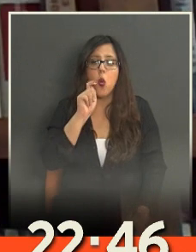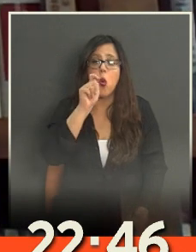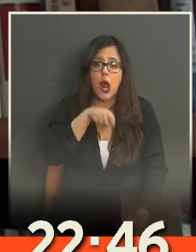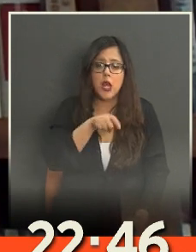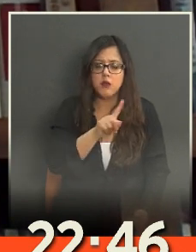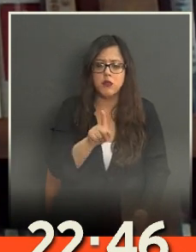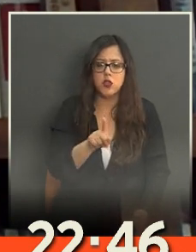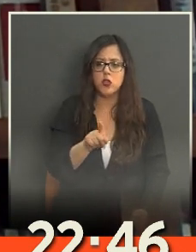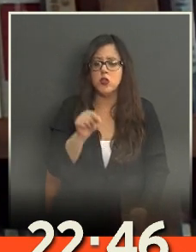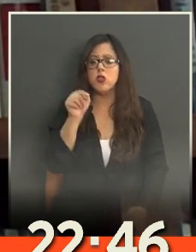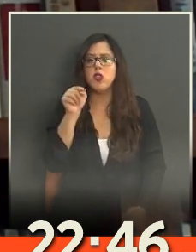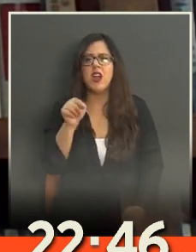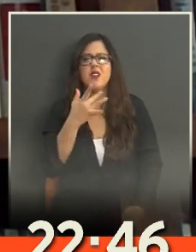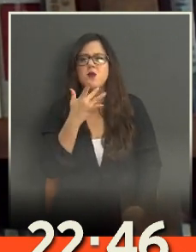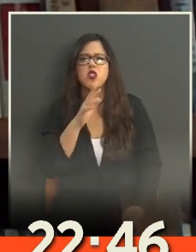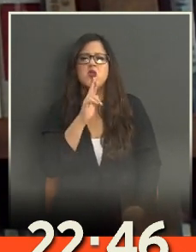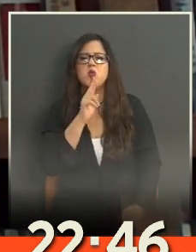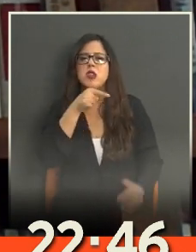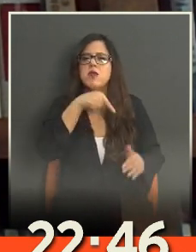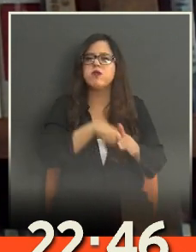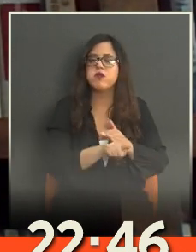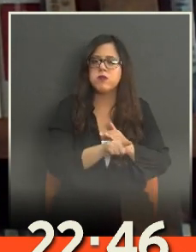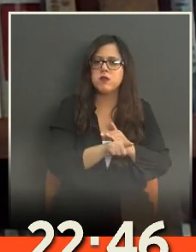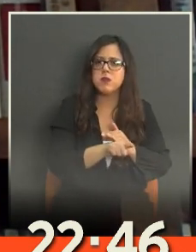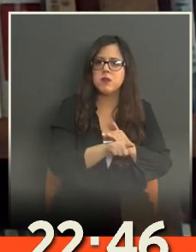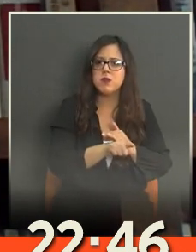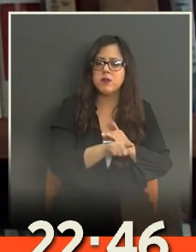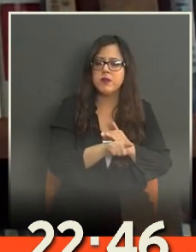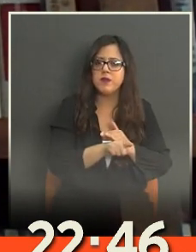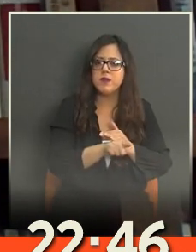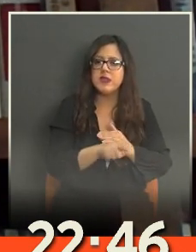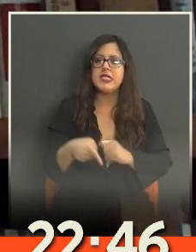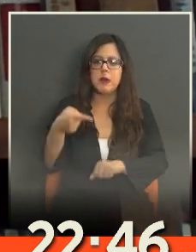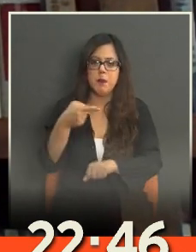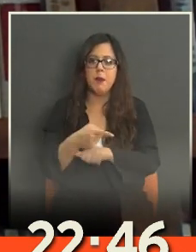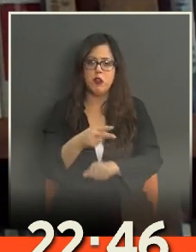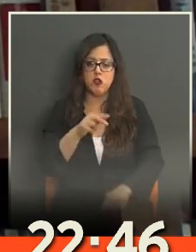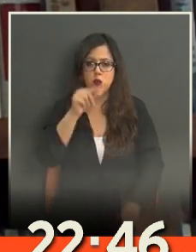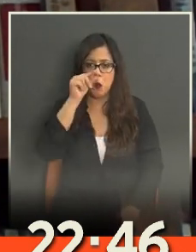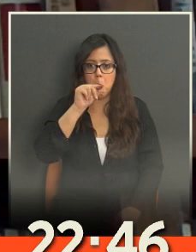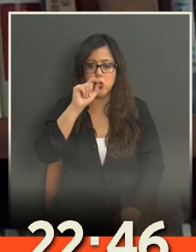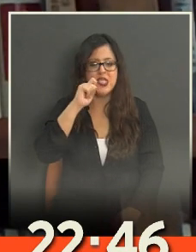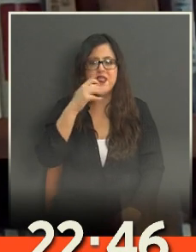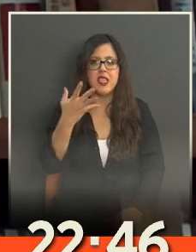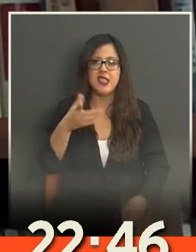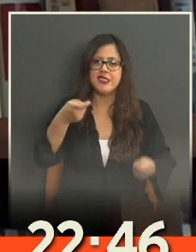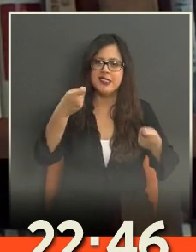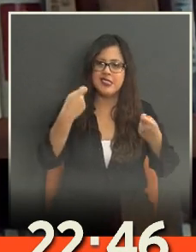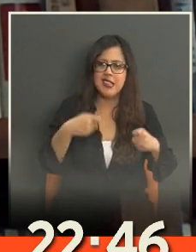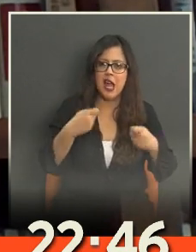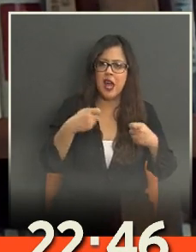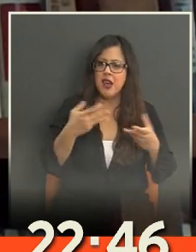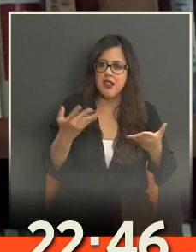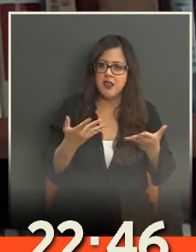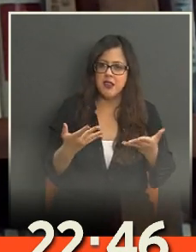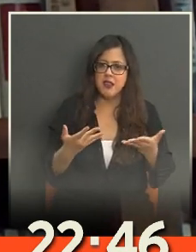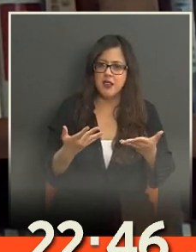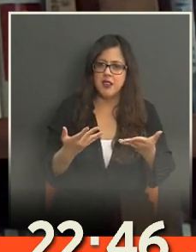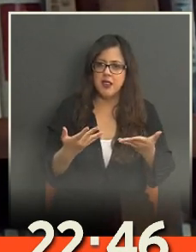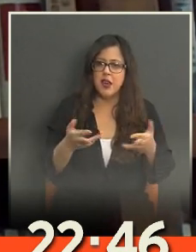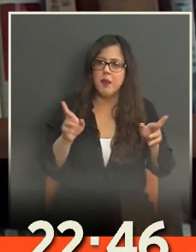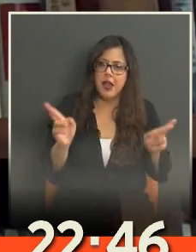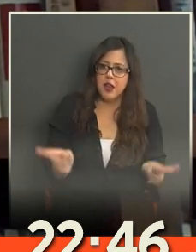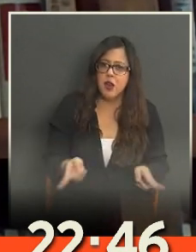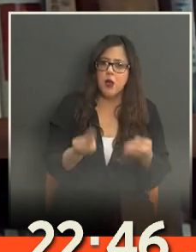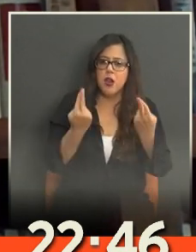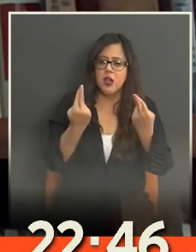aprecia con esta invasión sobre ucrania que ha ordenado putin es un intento más de él por reconstituir la